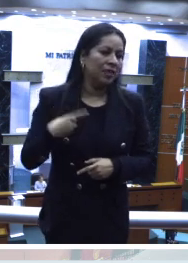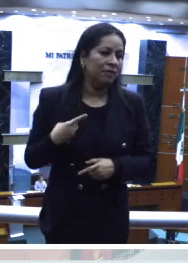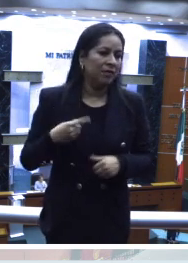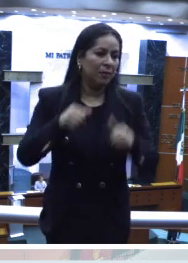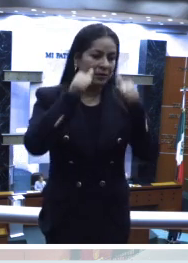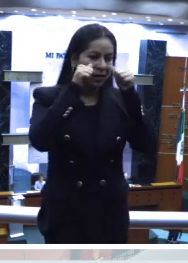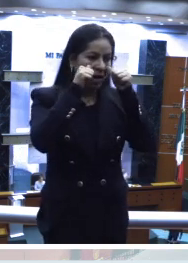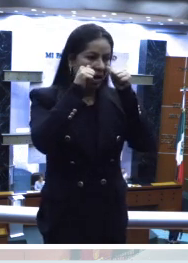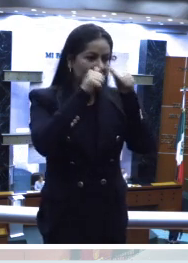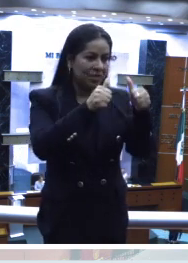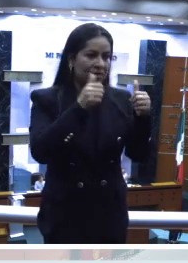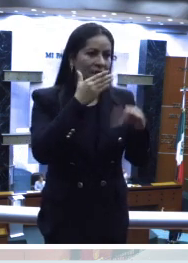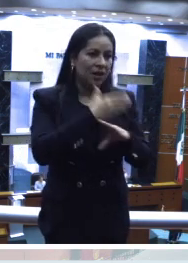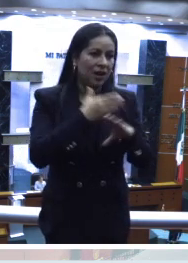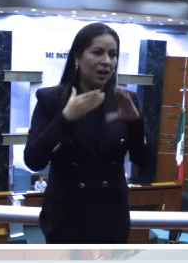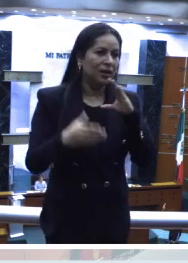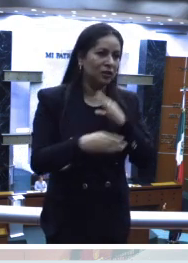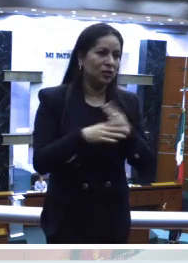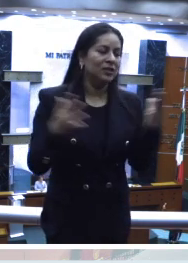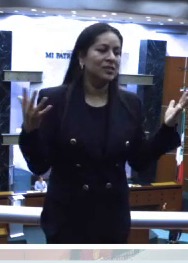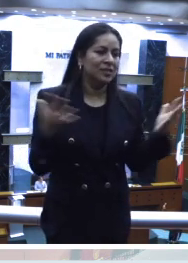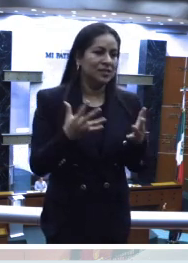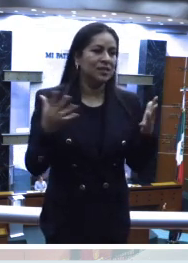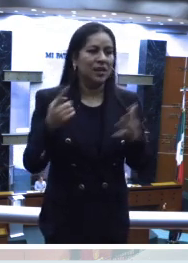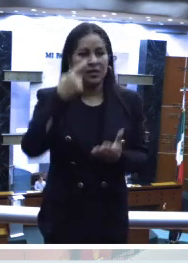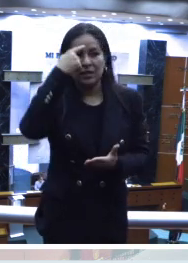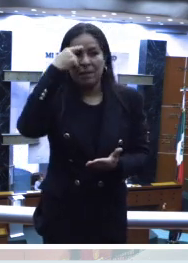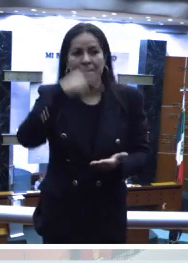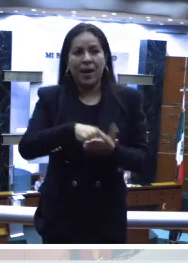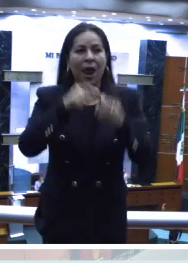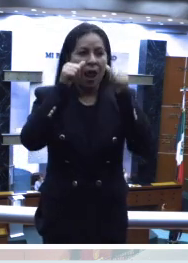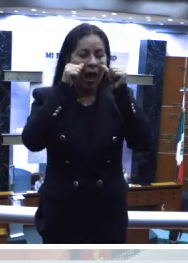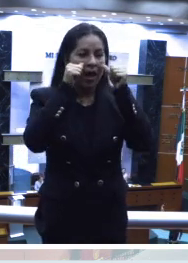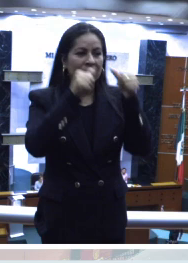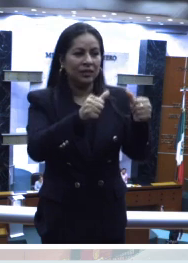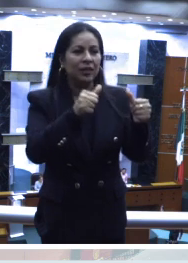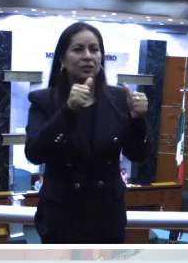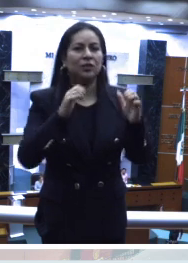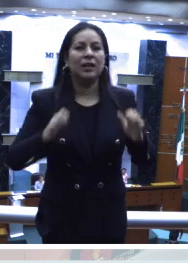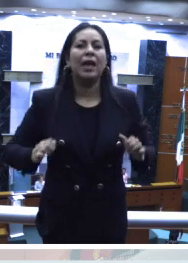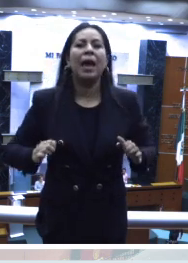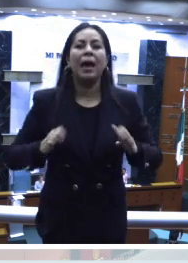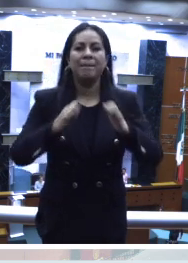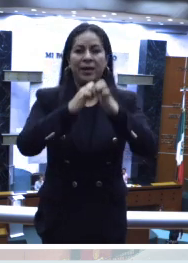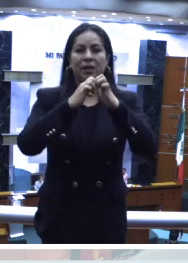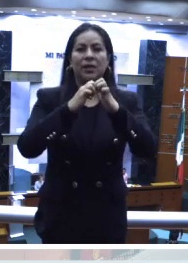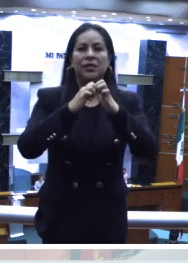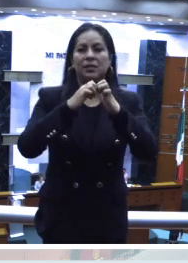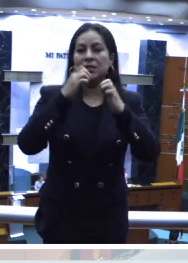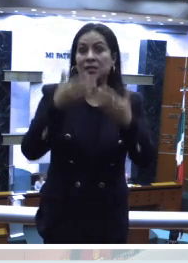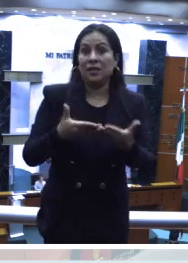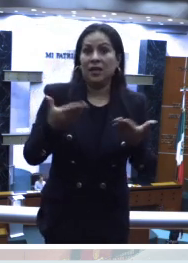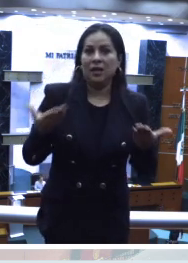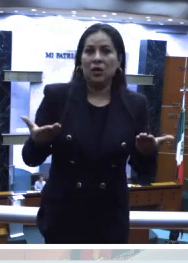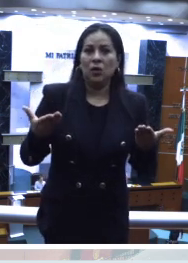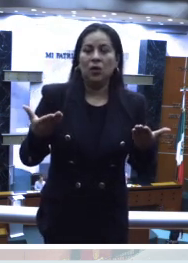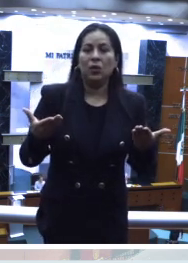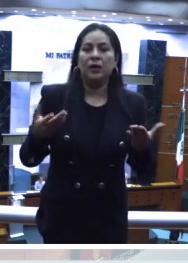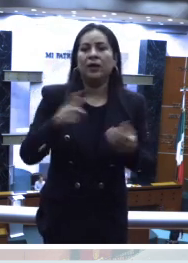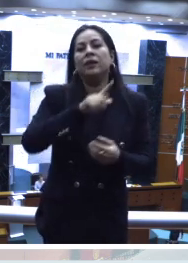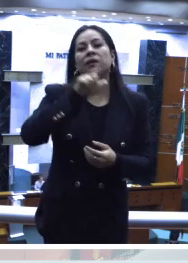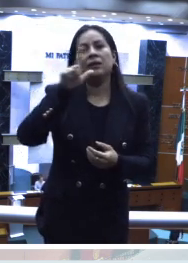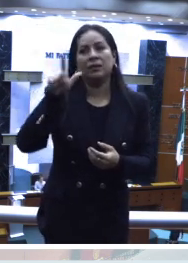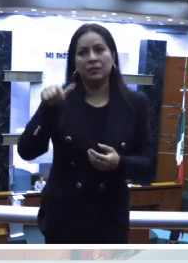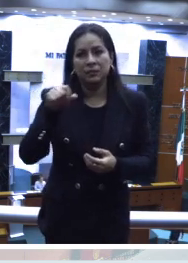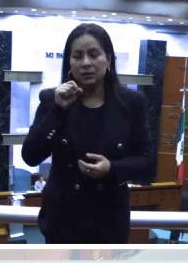atentos a las acciones que se realicen para la atención de emergencia en estos momentos y